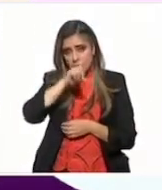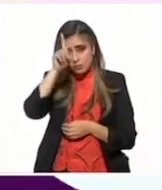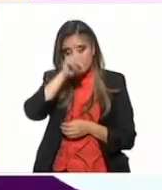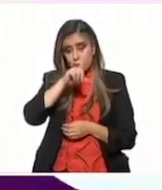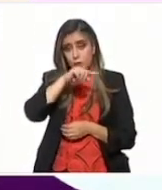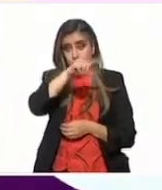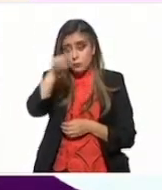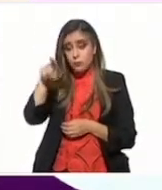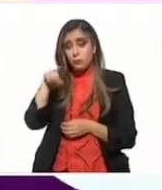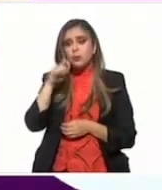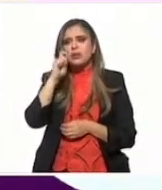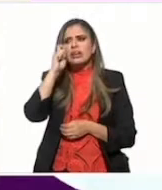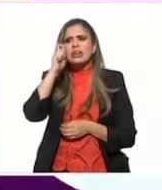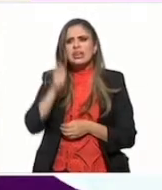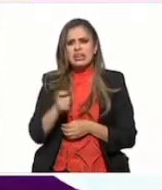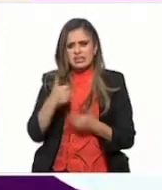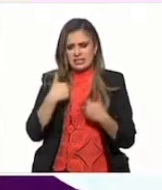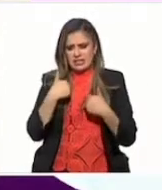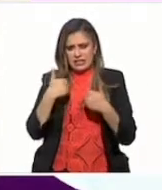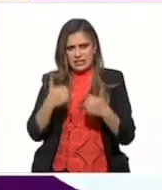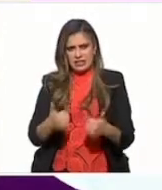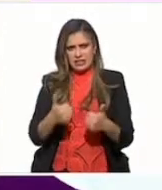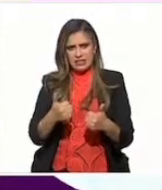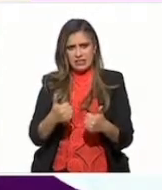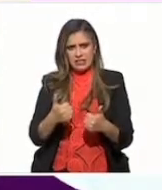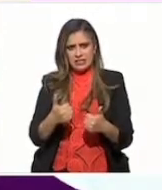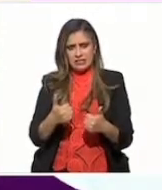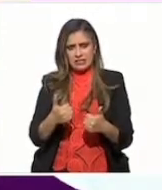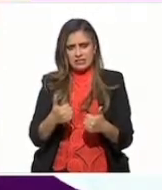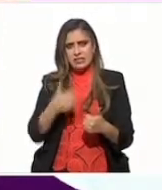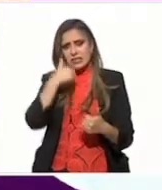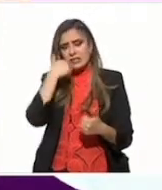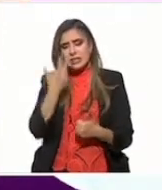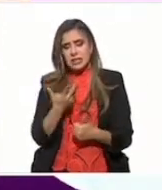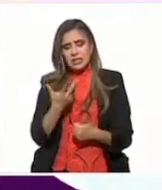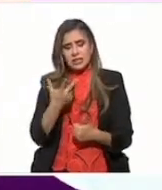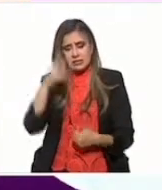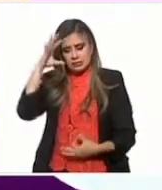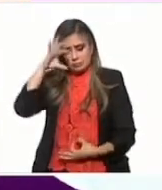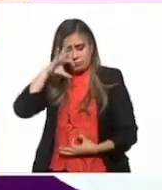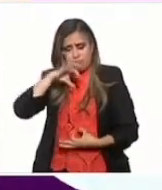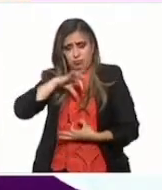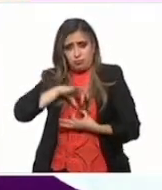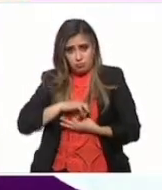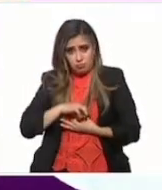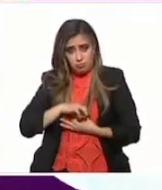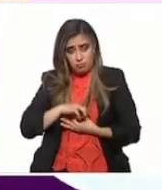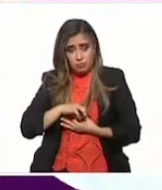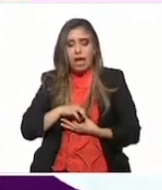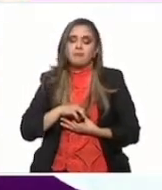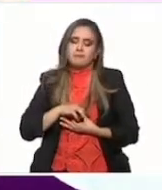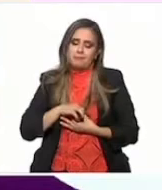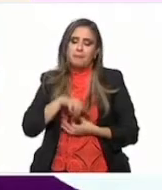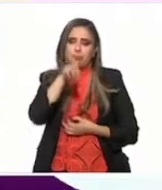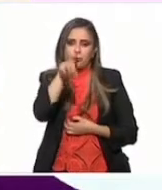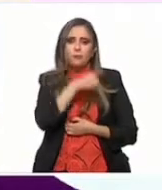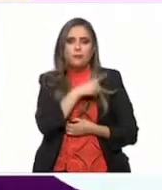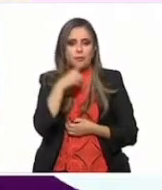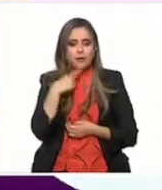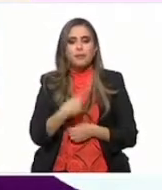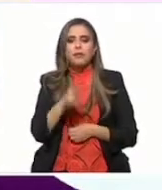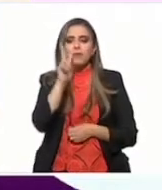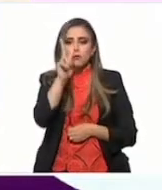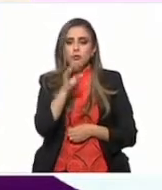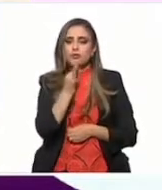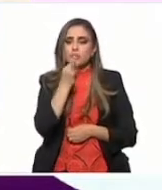entender un proceso de contacto con nosotros y sentarnos dos minutos a estar con nosotros